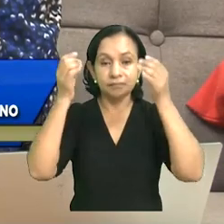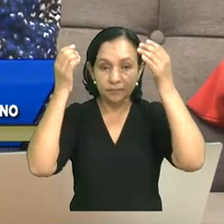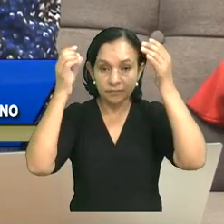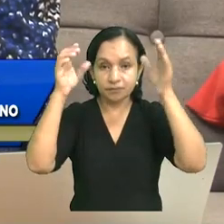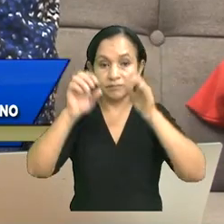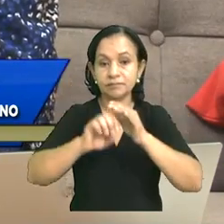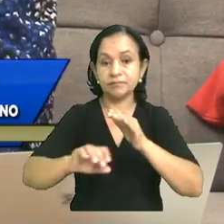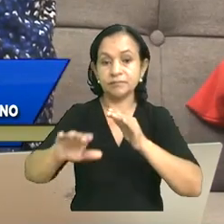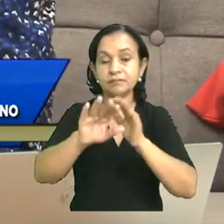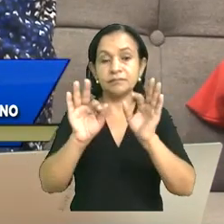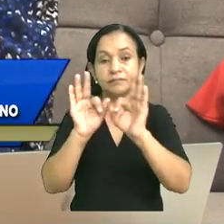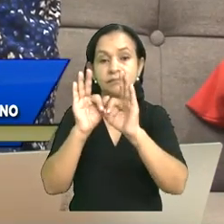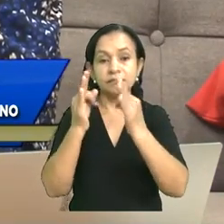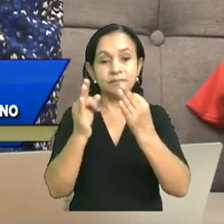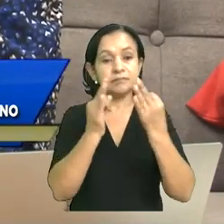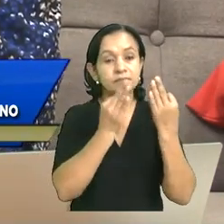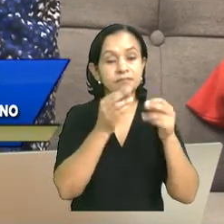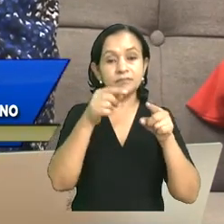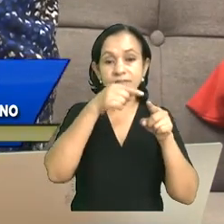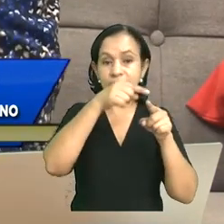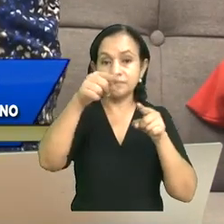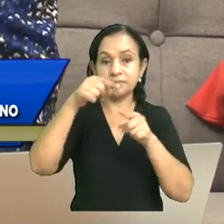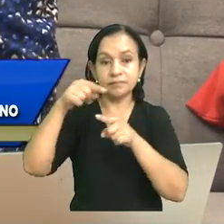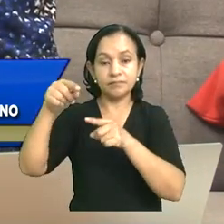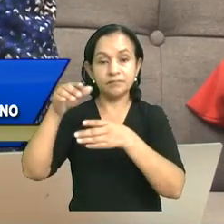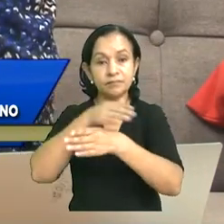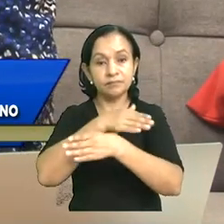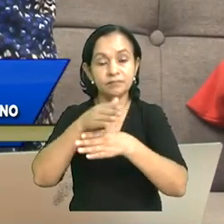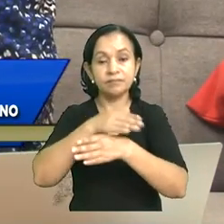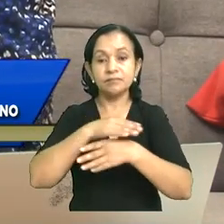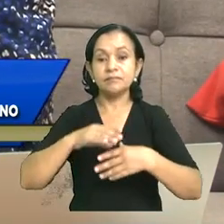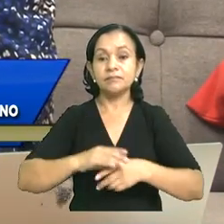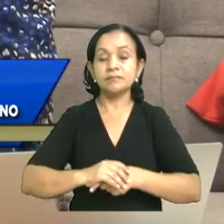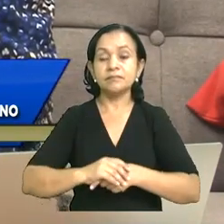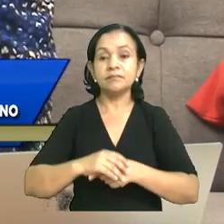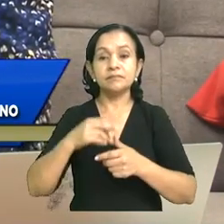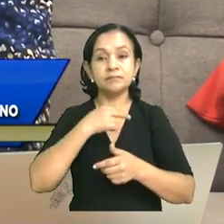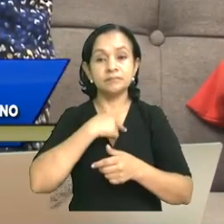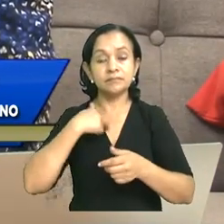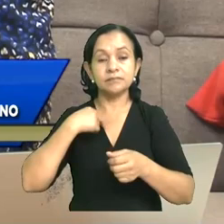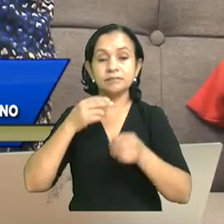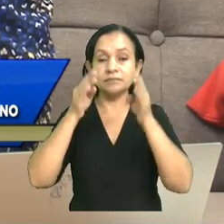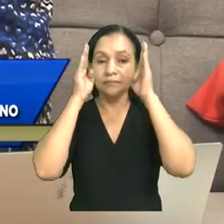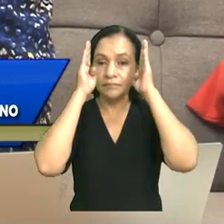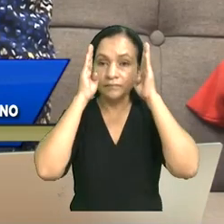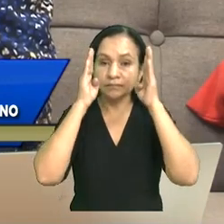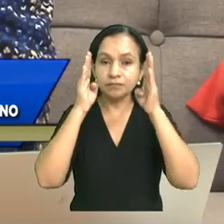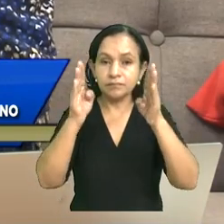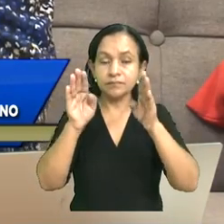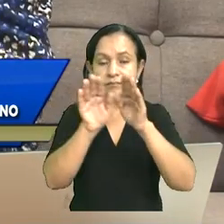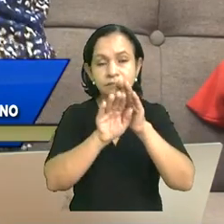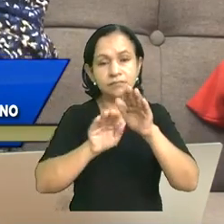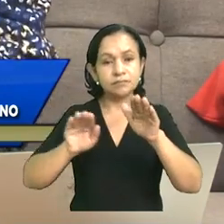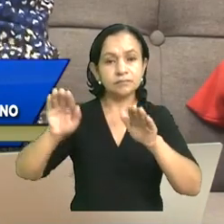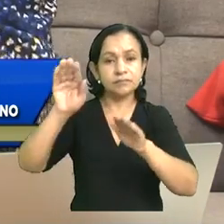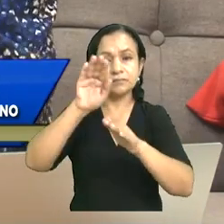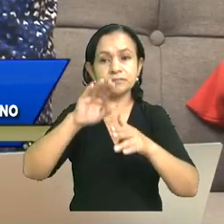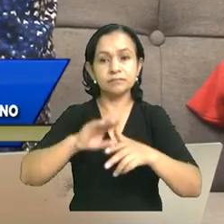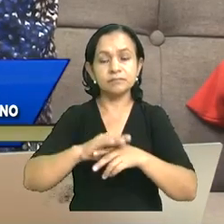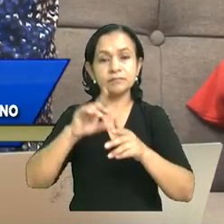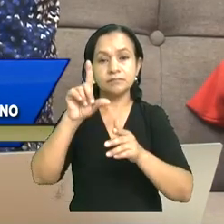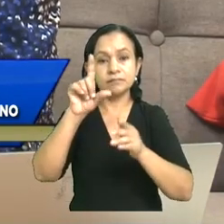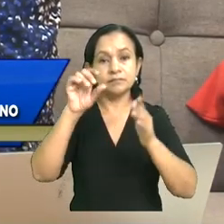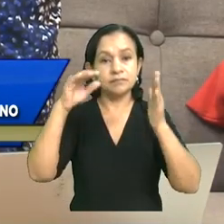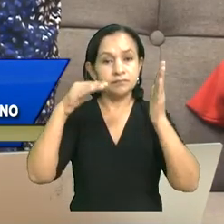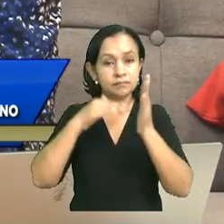de las familias y comunidades. Entonces, en este tema hemos venido atendiendo a más de